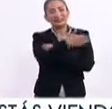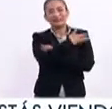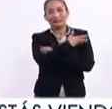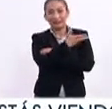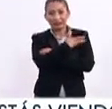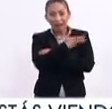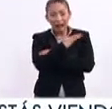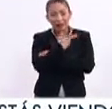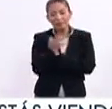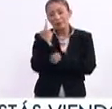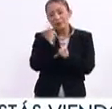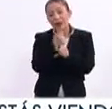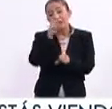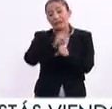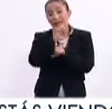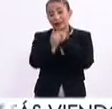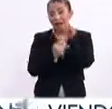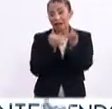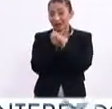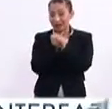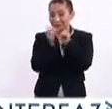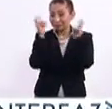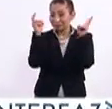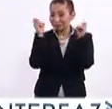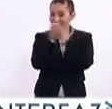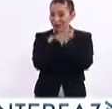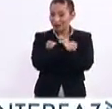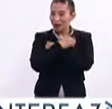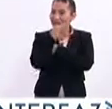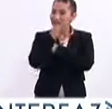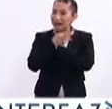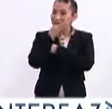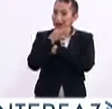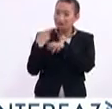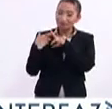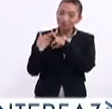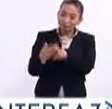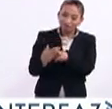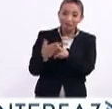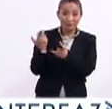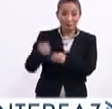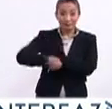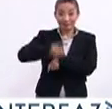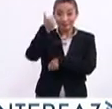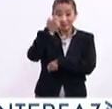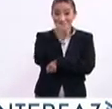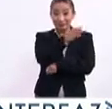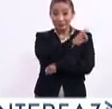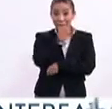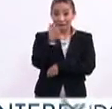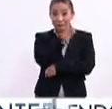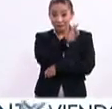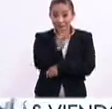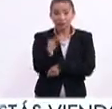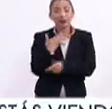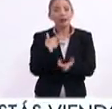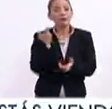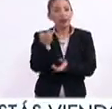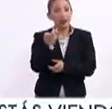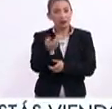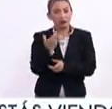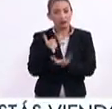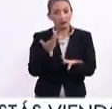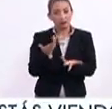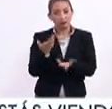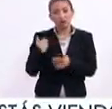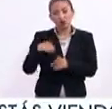tener el primer Día Internacional de la Educación, festejar y celebrar, conmemorar por primera vez esta fecha. Y bueno, para eso